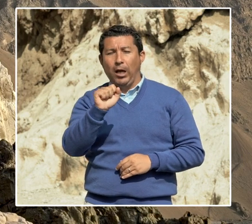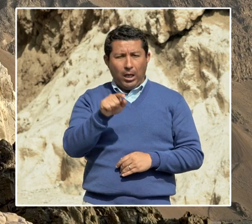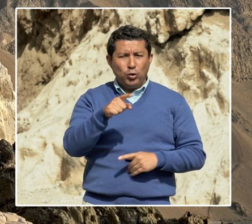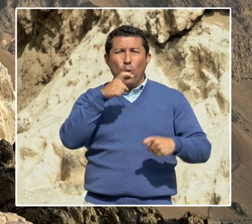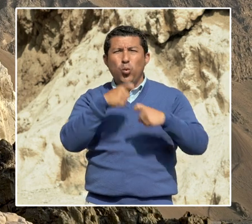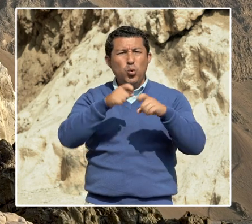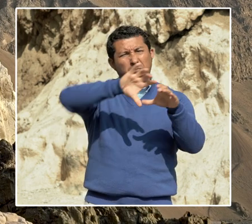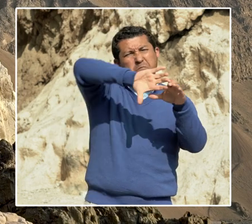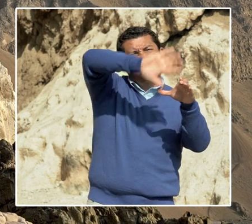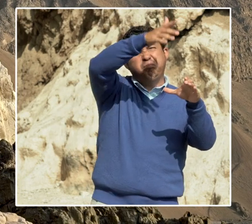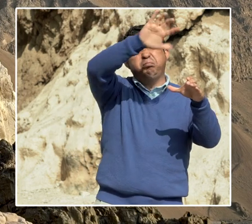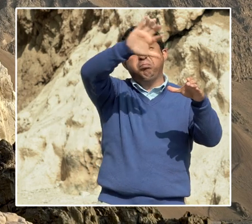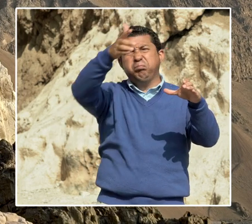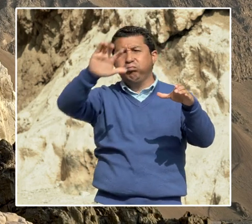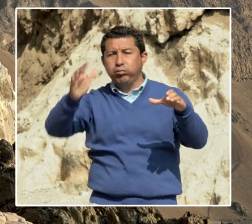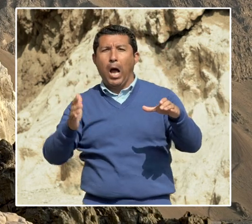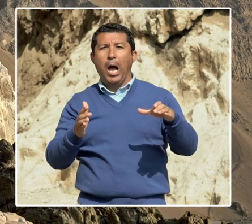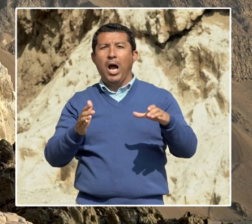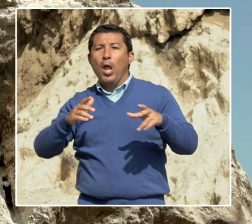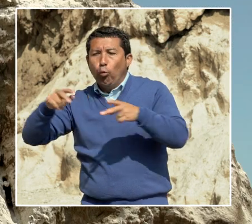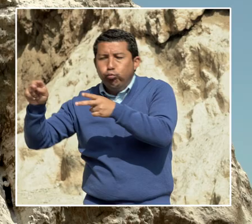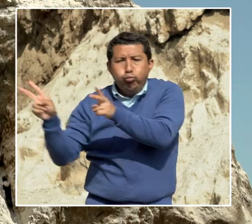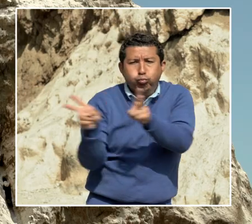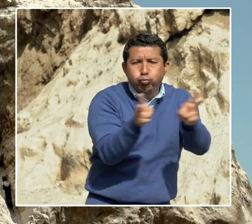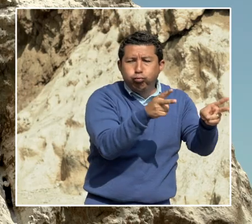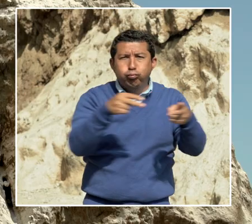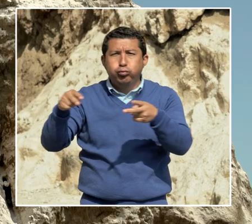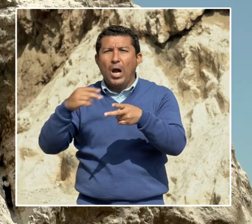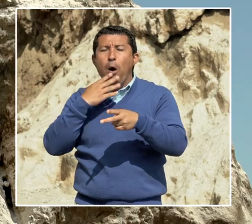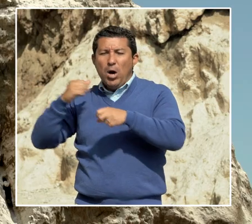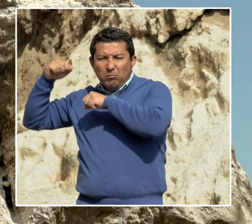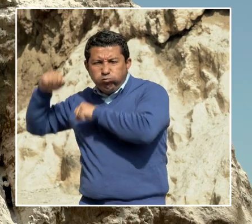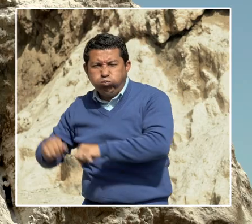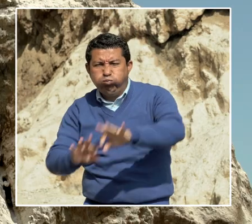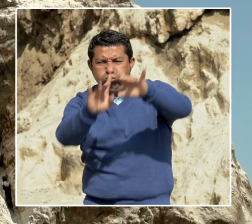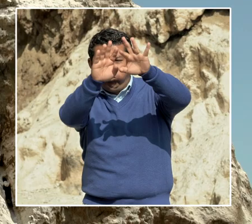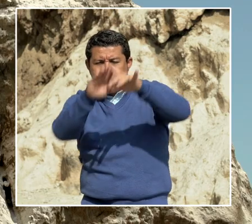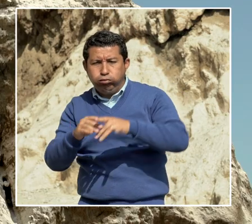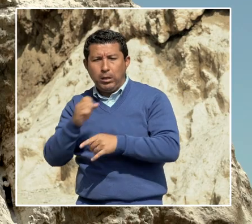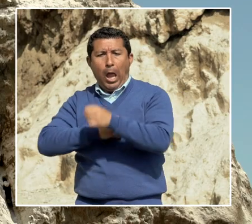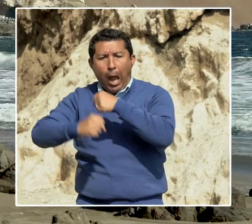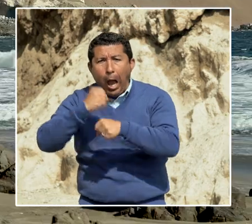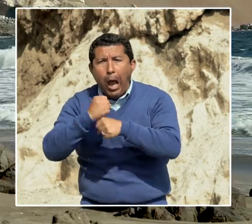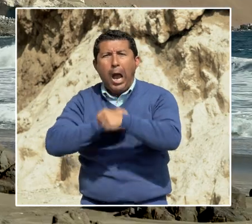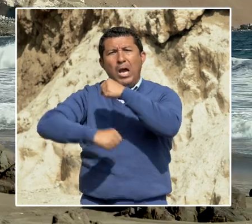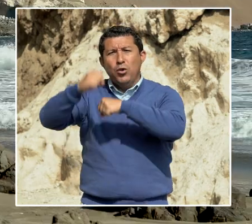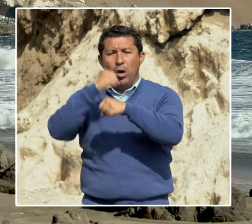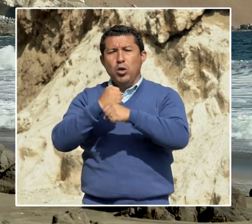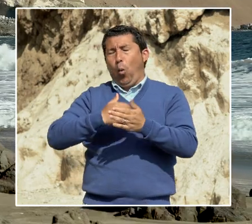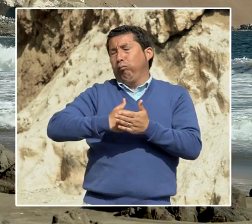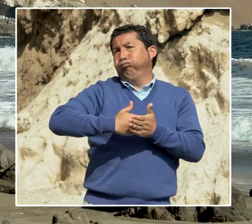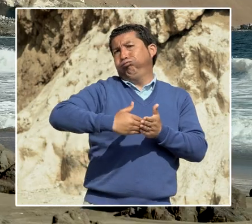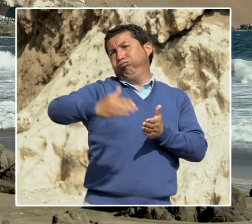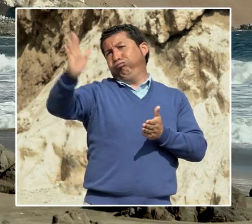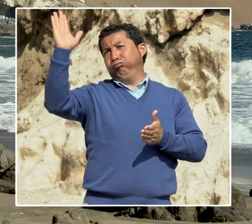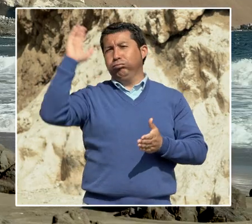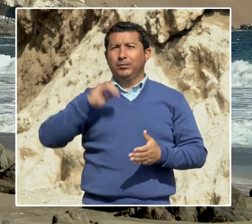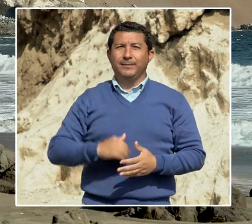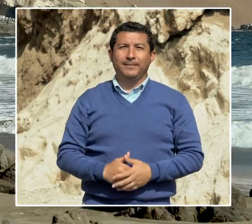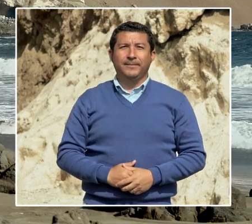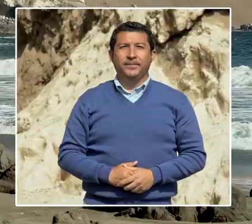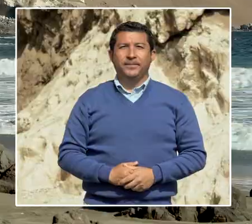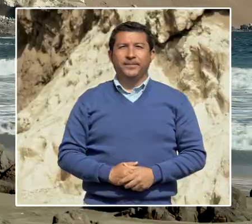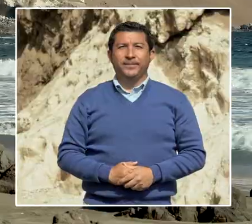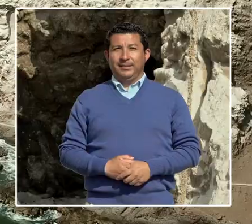un sitio de formaciones rocosas originadas hace millones de años gracias a la acción del viento y el mar